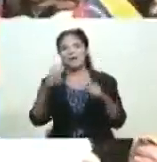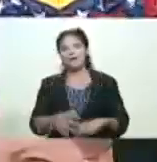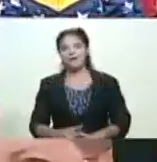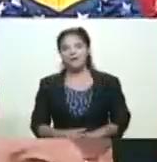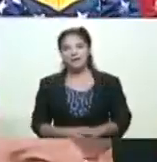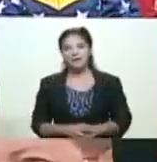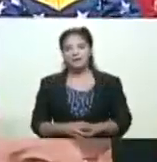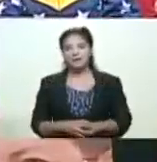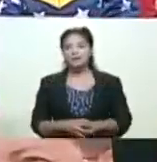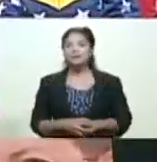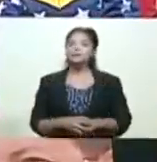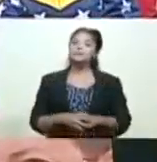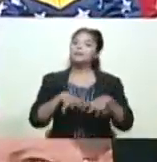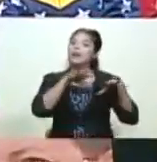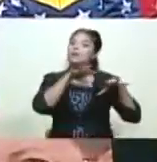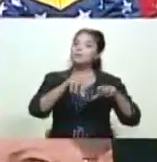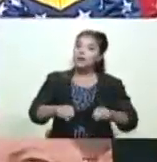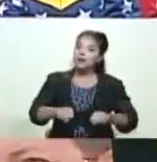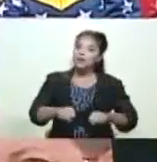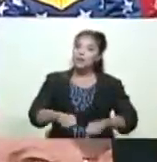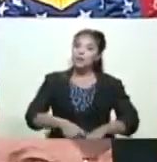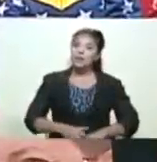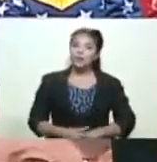¡El imperialismo!